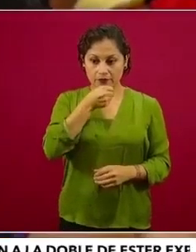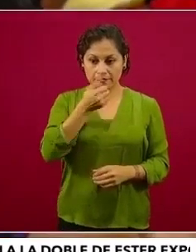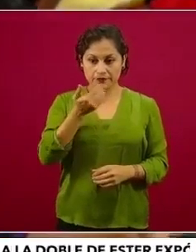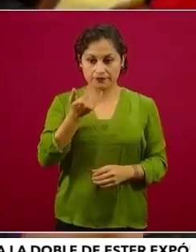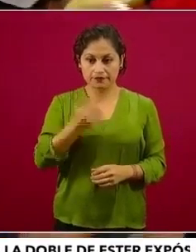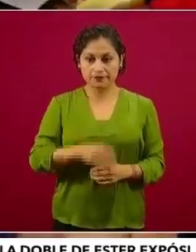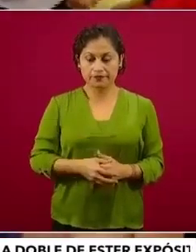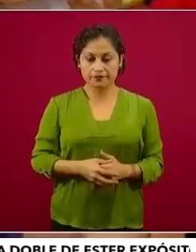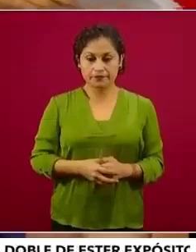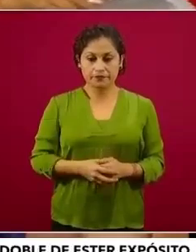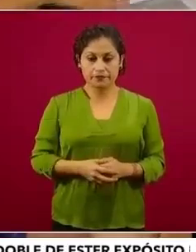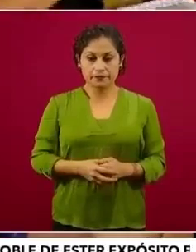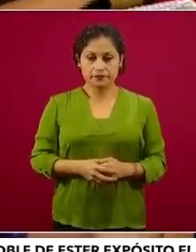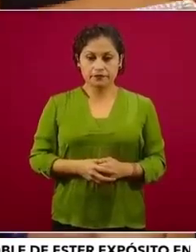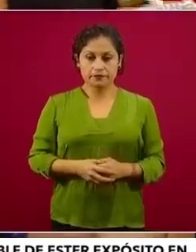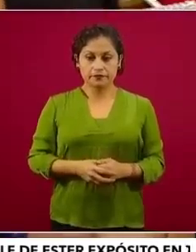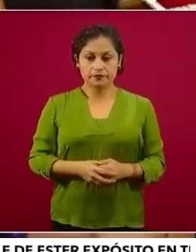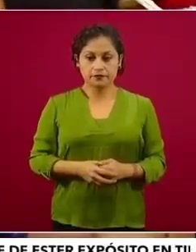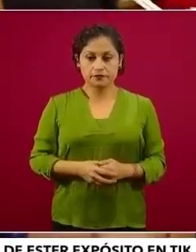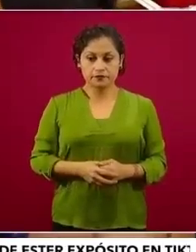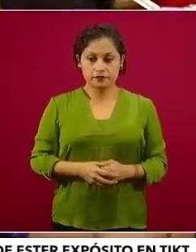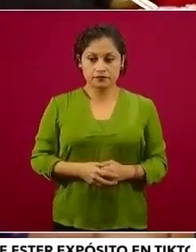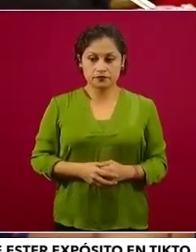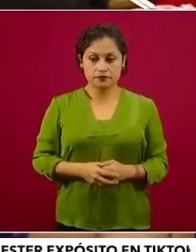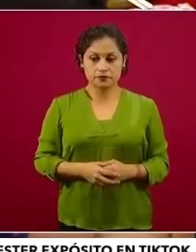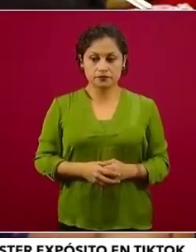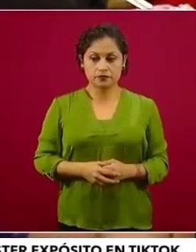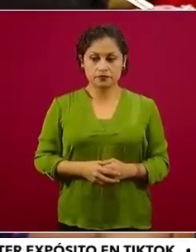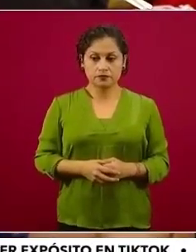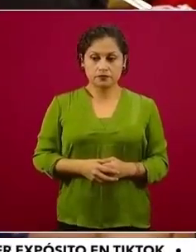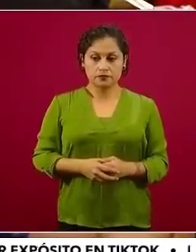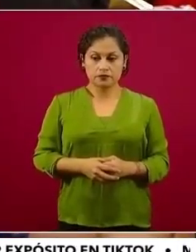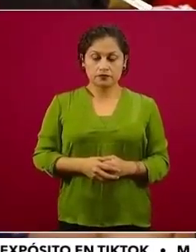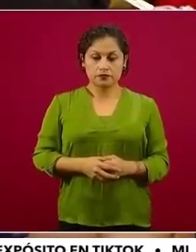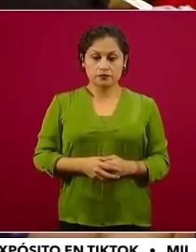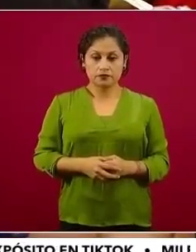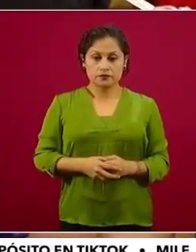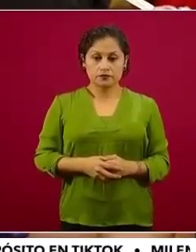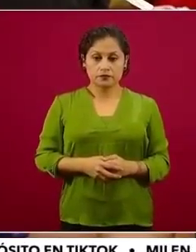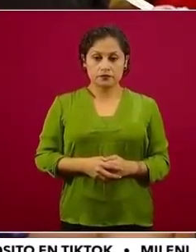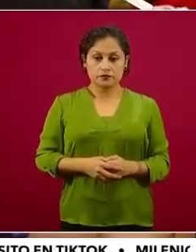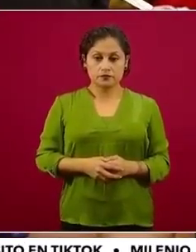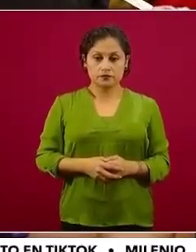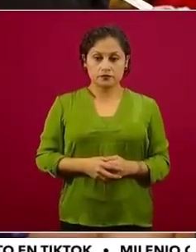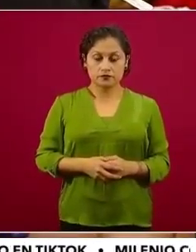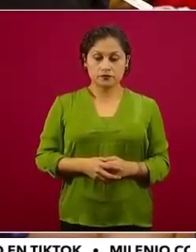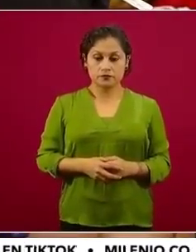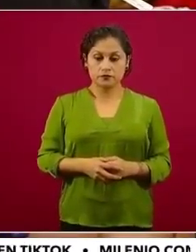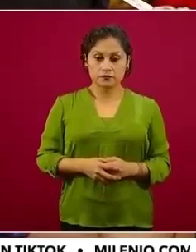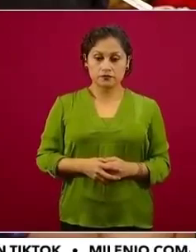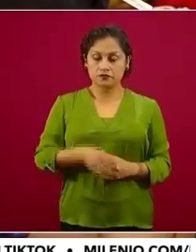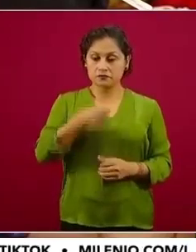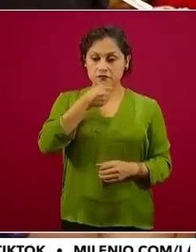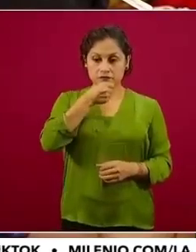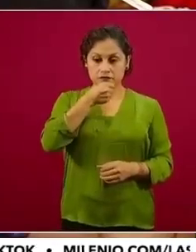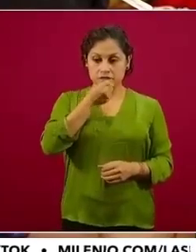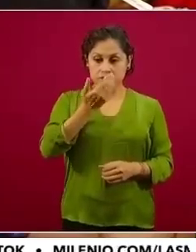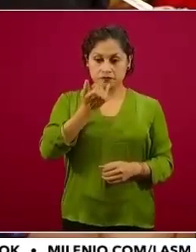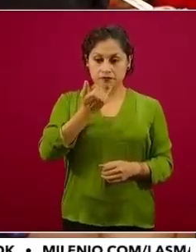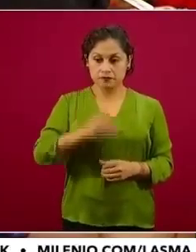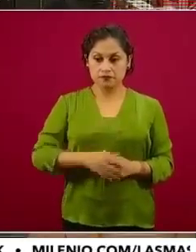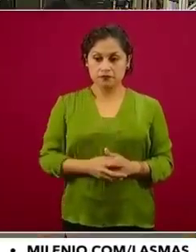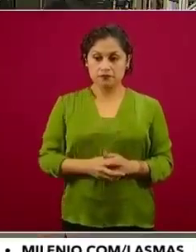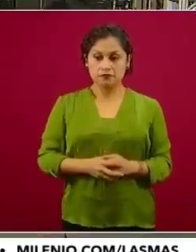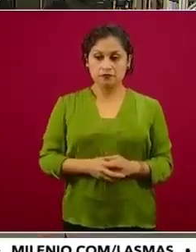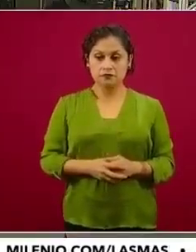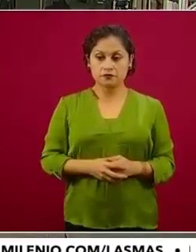en tu casa, es decir, destaco mucho, sigue habiendo mucha movilidad por parte de la gente, no entienden que deben de quedarse en casa.